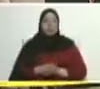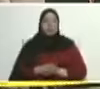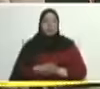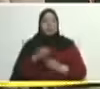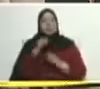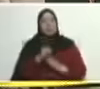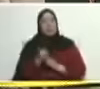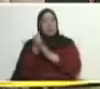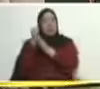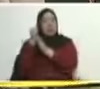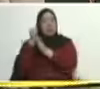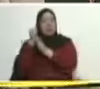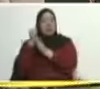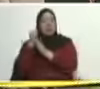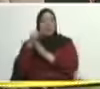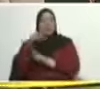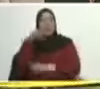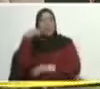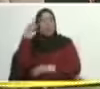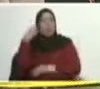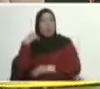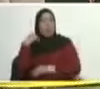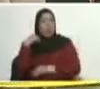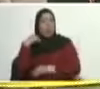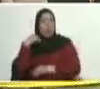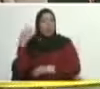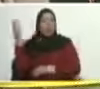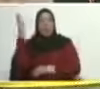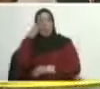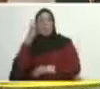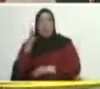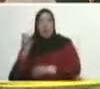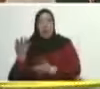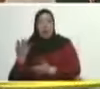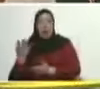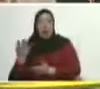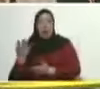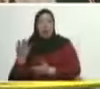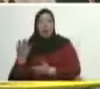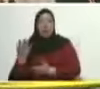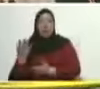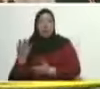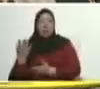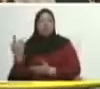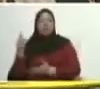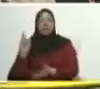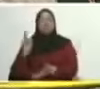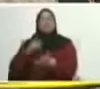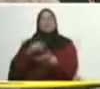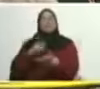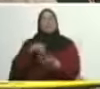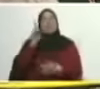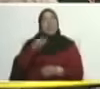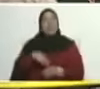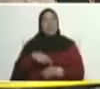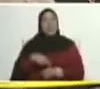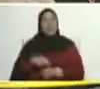Liderados por negros, caribeños, que participaron también.